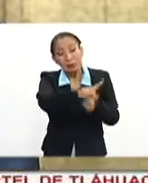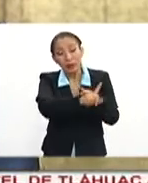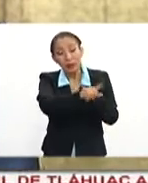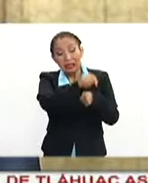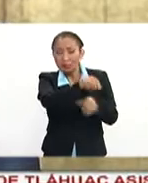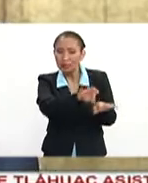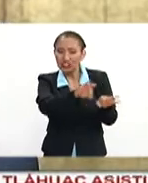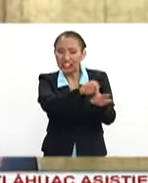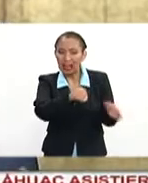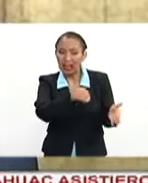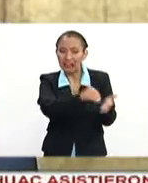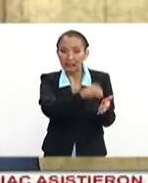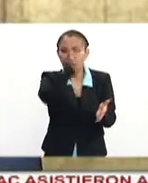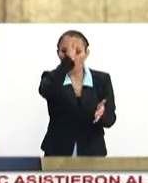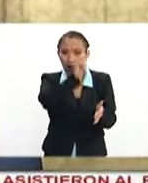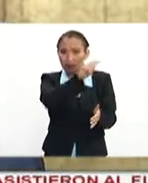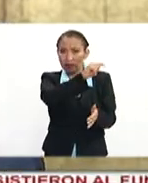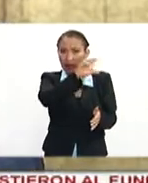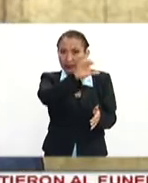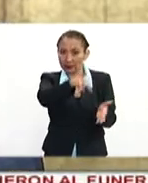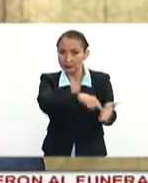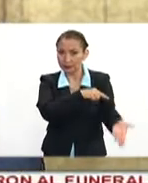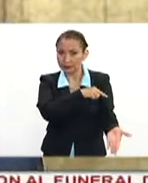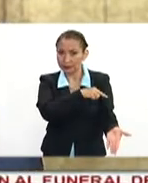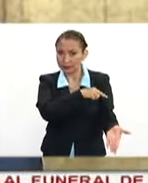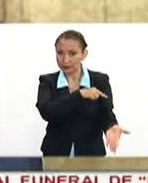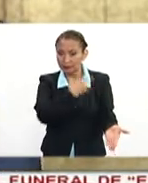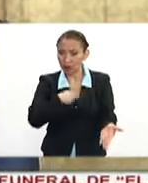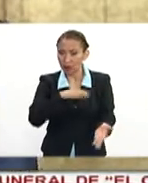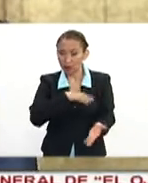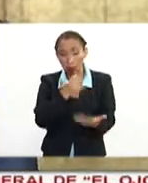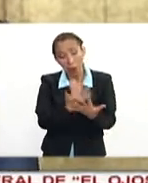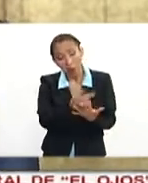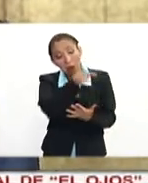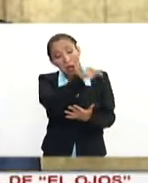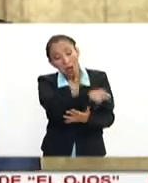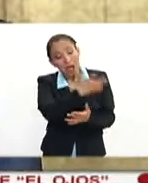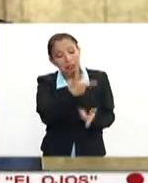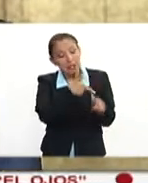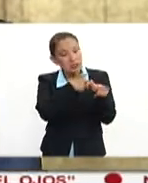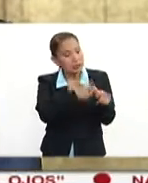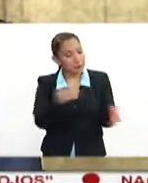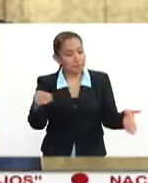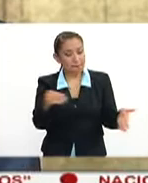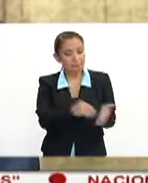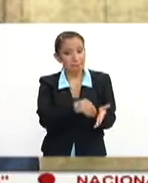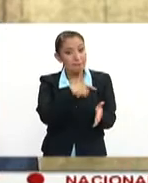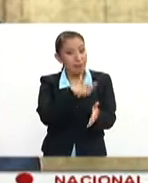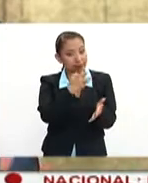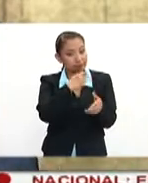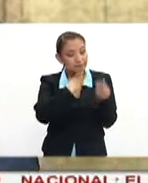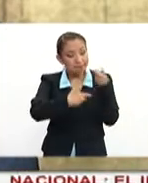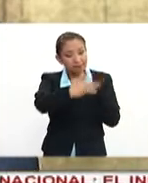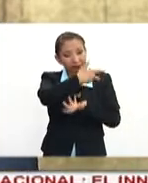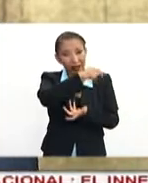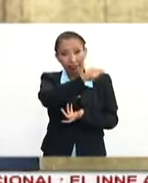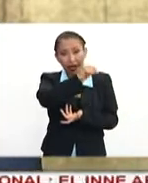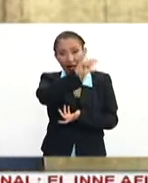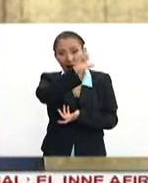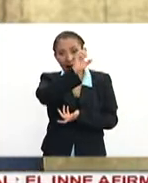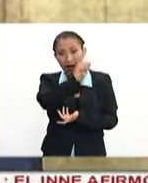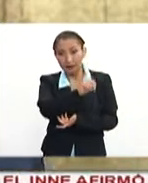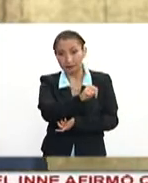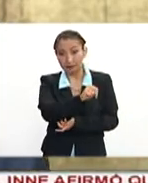es esencial para cualquier tratado que Canadá firma. Y nosotros esperamos que eso continúe en el caso de la renegociación del